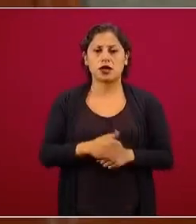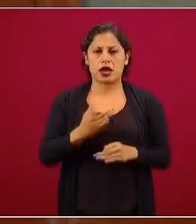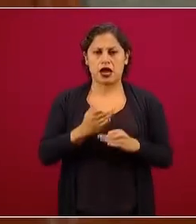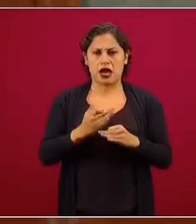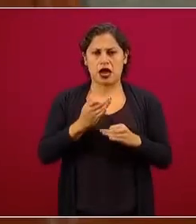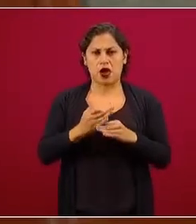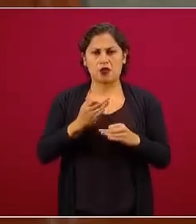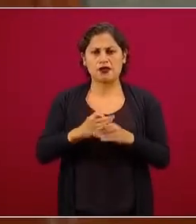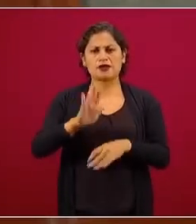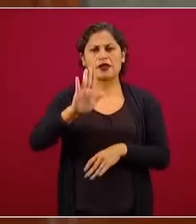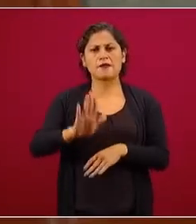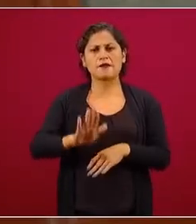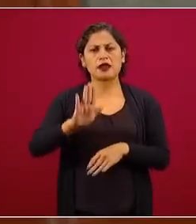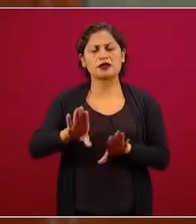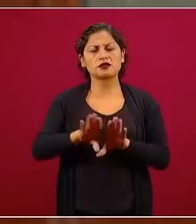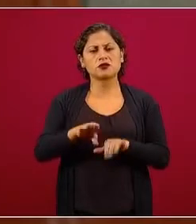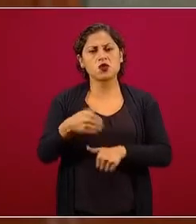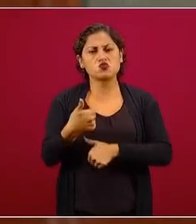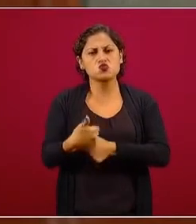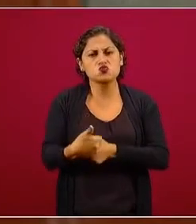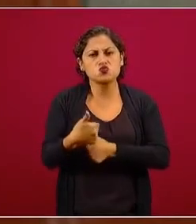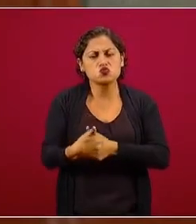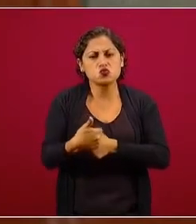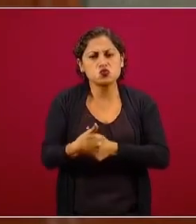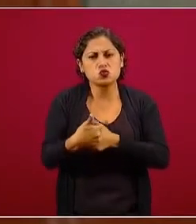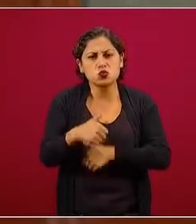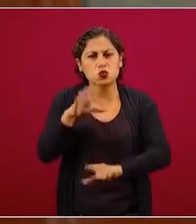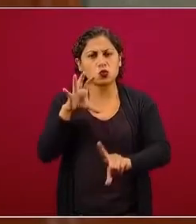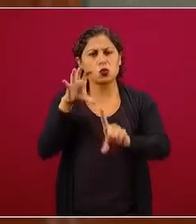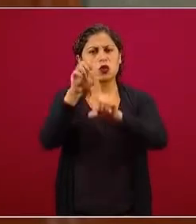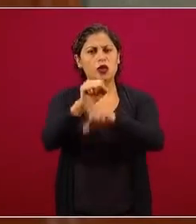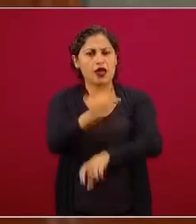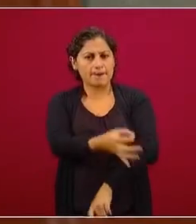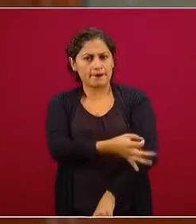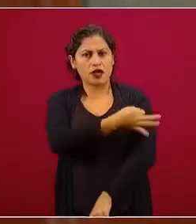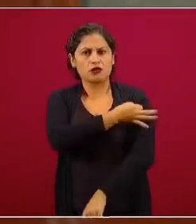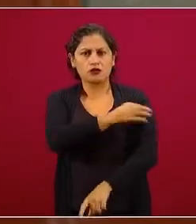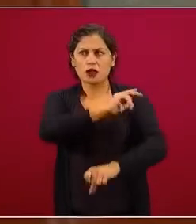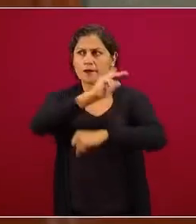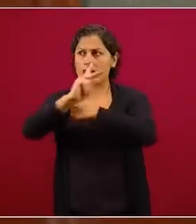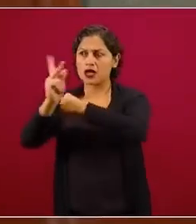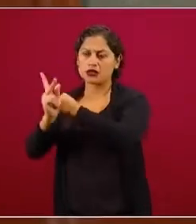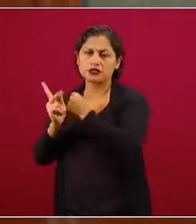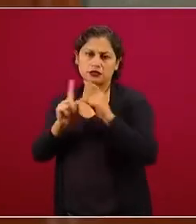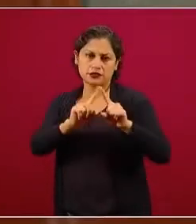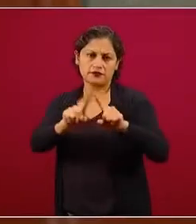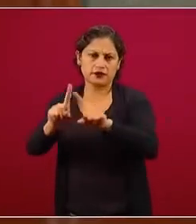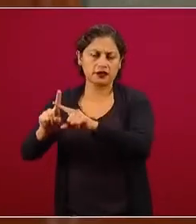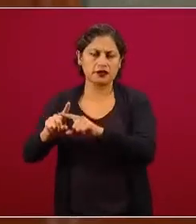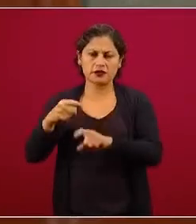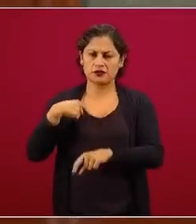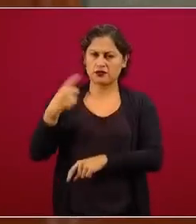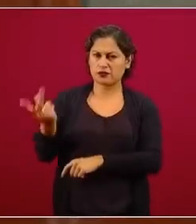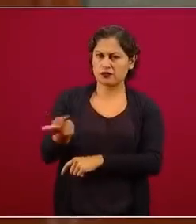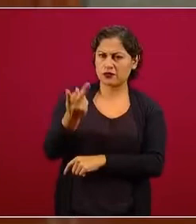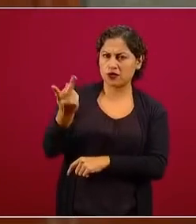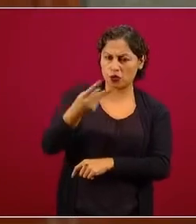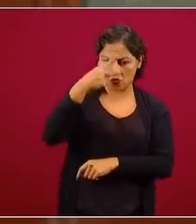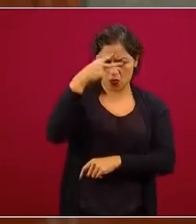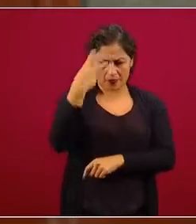por encontrar una vacuna en diferentes países, ¿esto cambia la dinámica de la compra del gobierno de México?